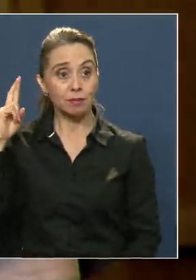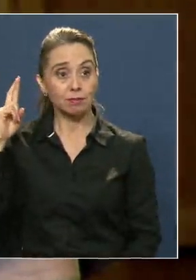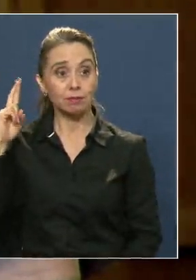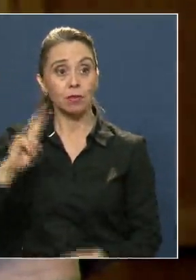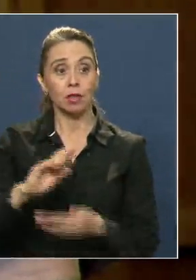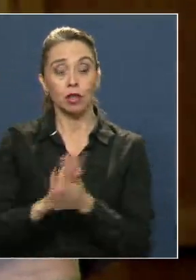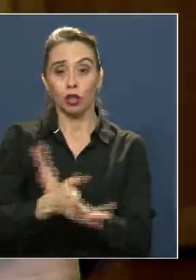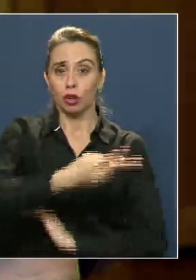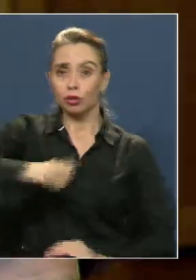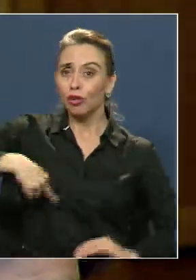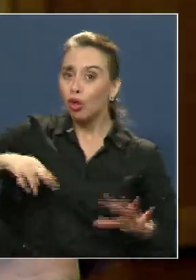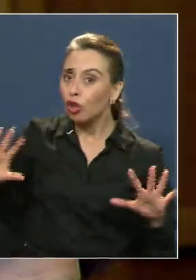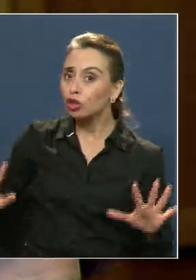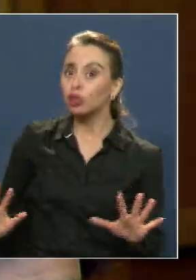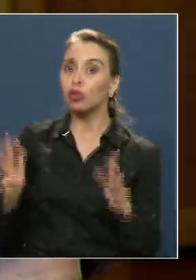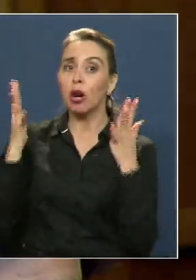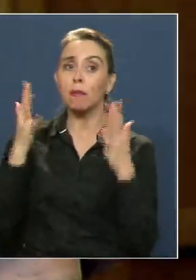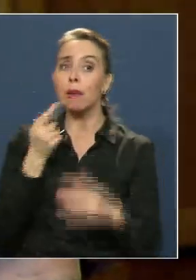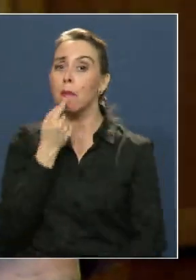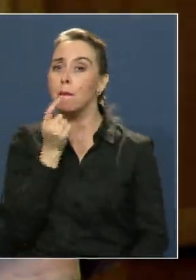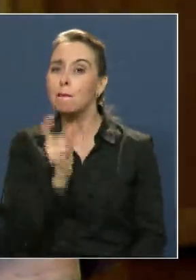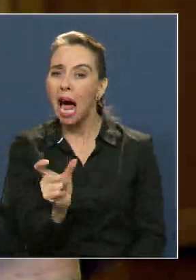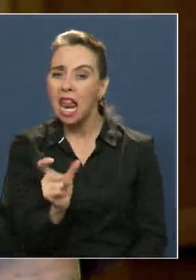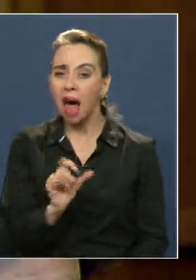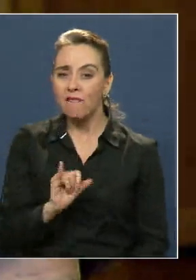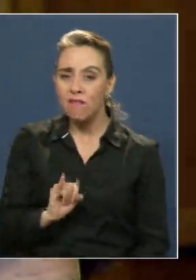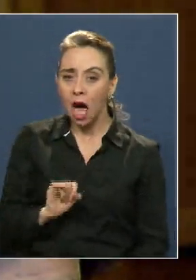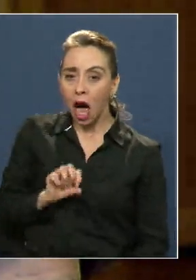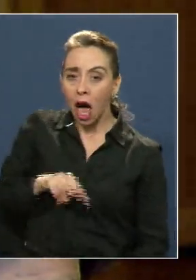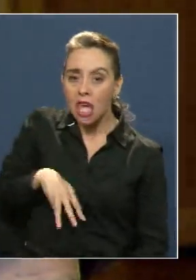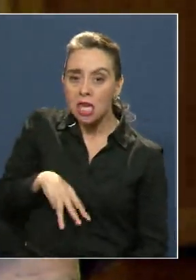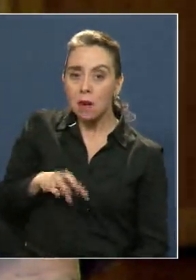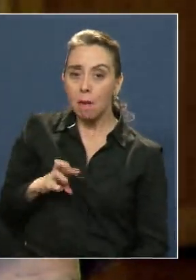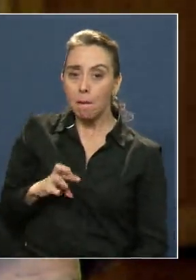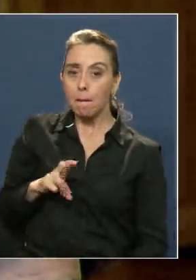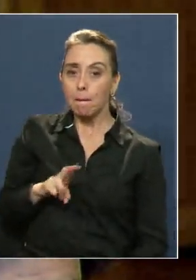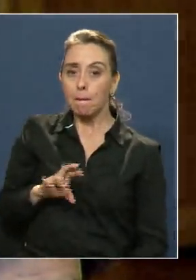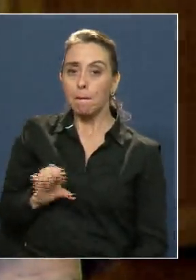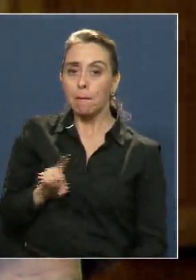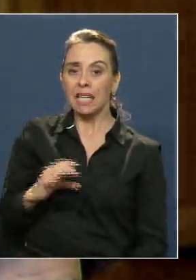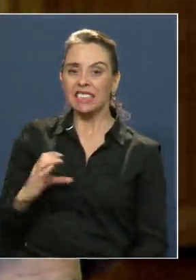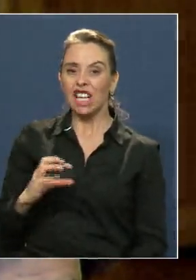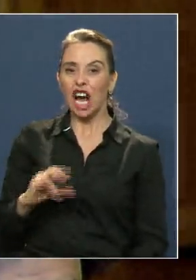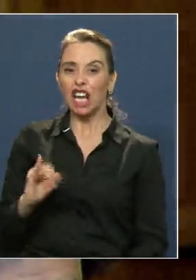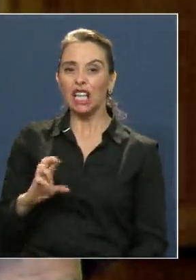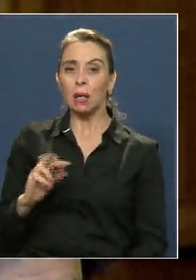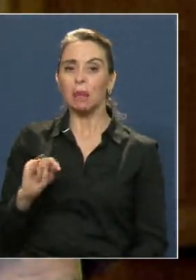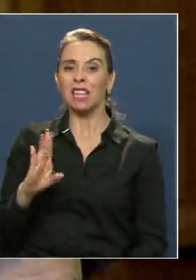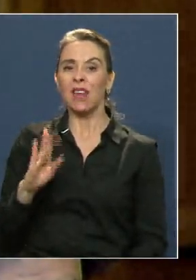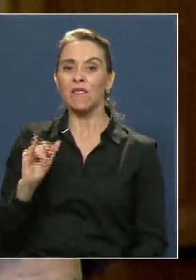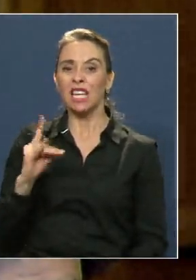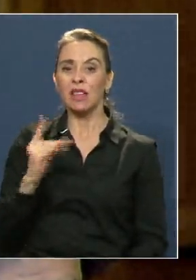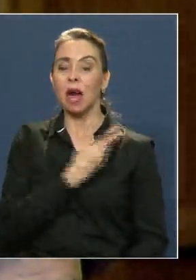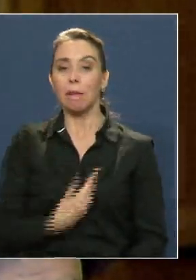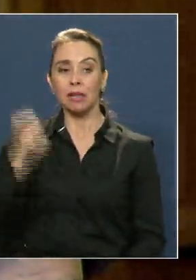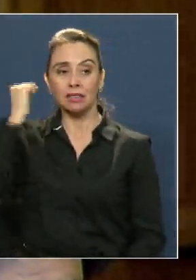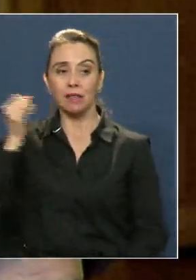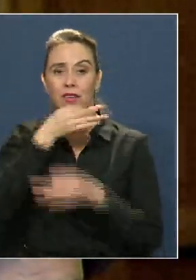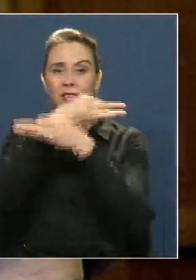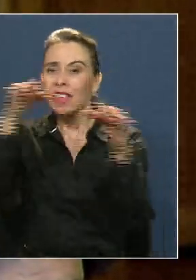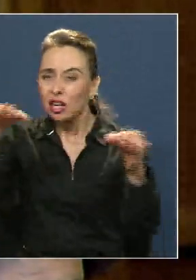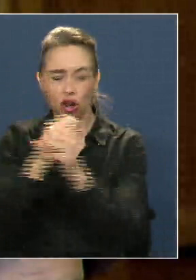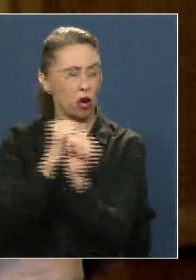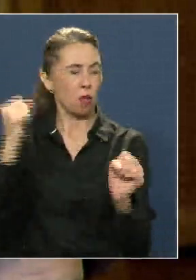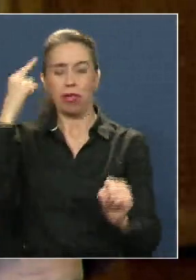a todos nos tomó por sorpresa la palabra imprescriptibilidad cuando el presidente Sebastián Piñera la anunció. Era